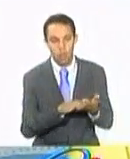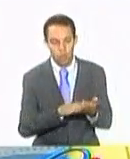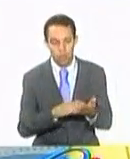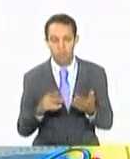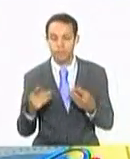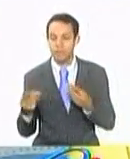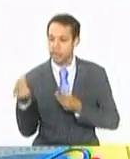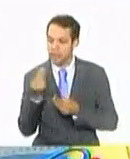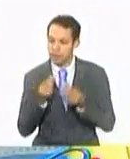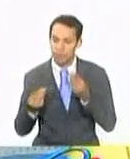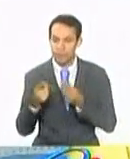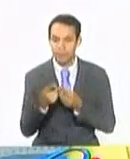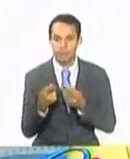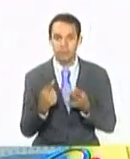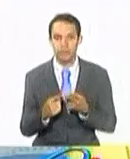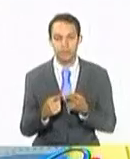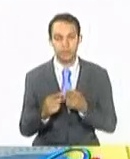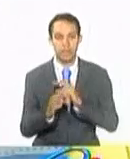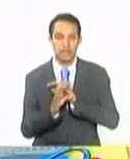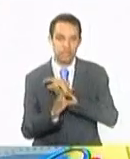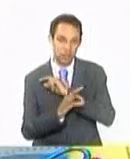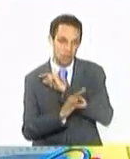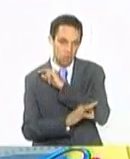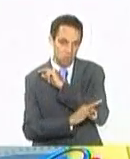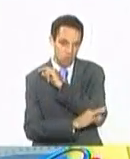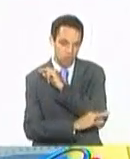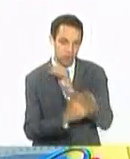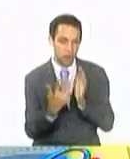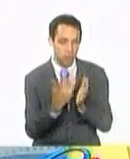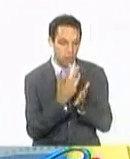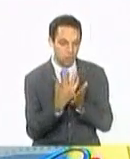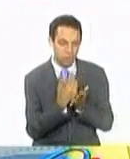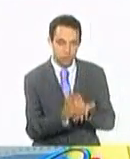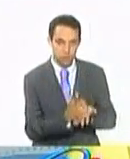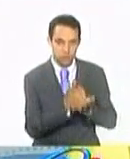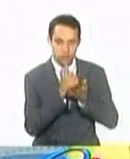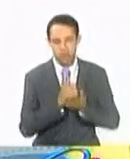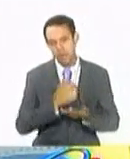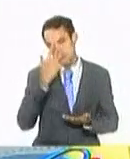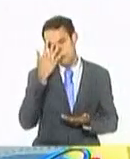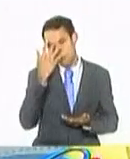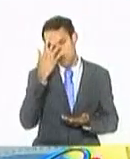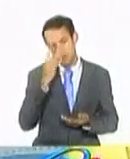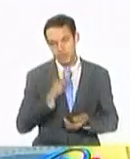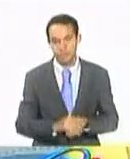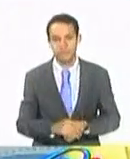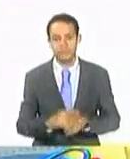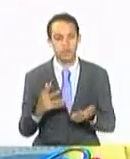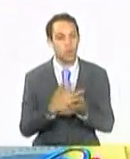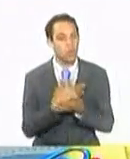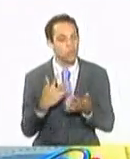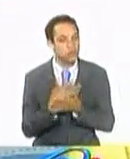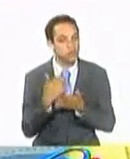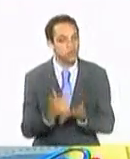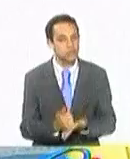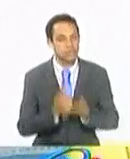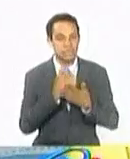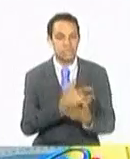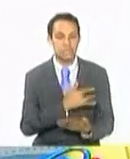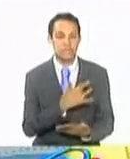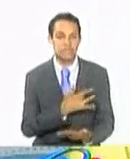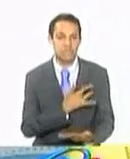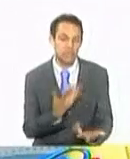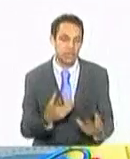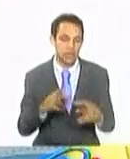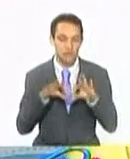acompañamiento desde la psicoterapeuta Por qué Porque es que hay una serie deit situaciones emocionales